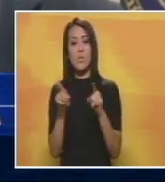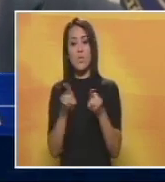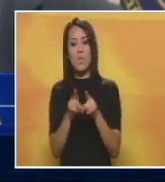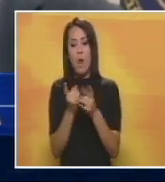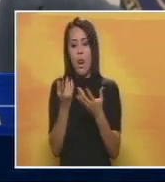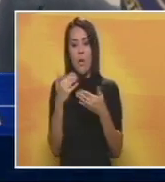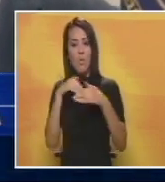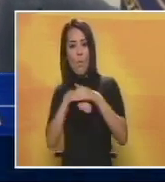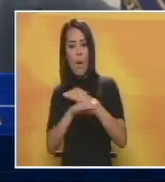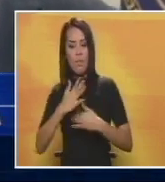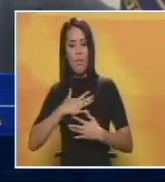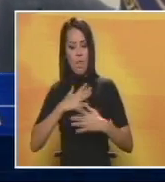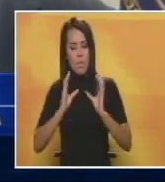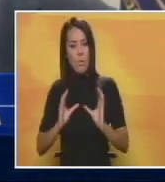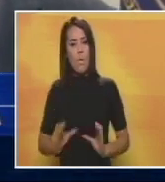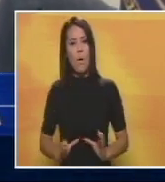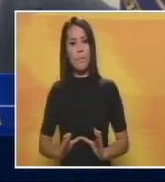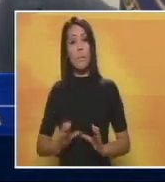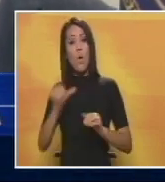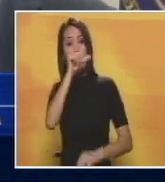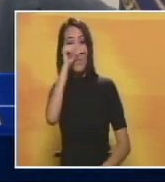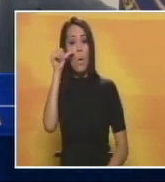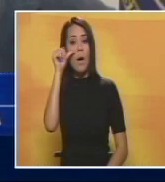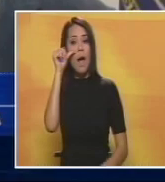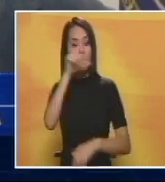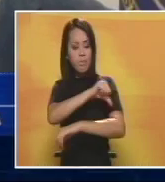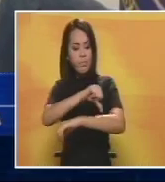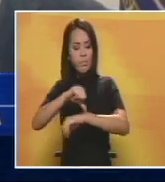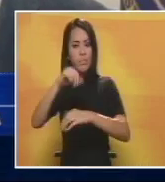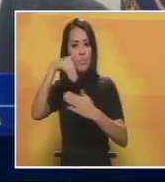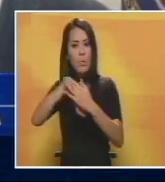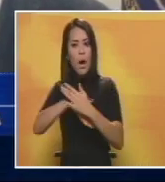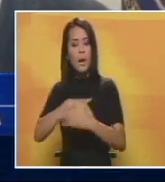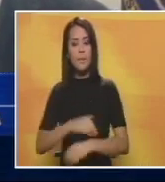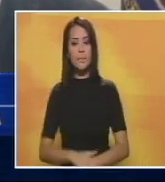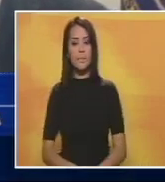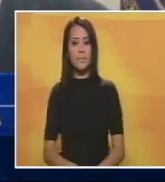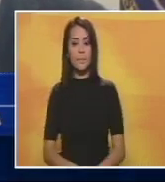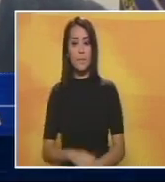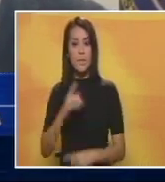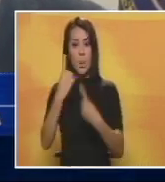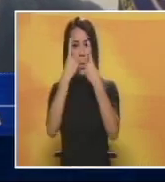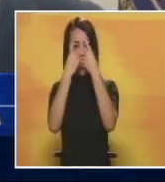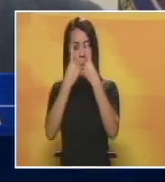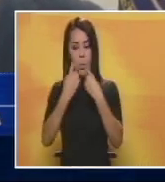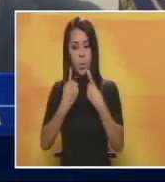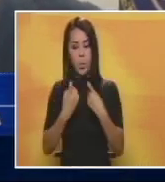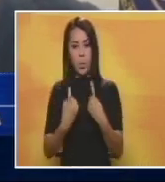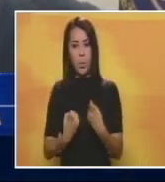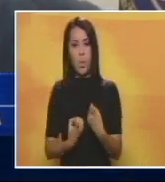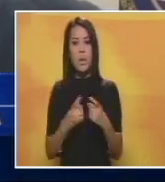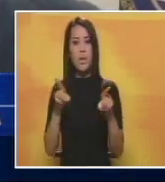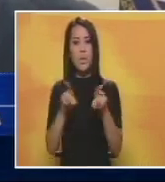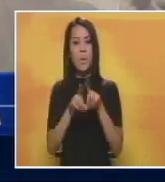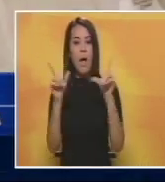y se le sometió a una serie de exámenes tanto de índole de rayos X como